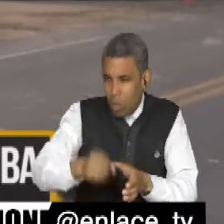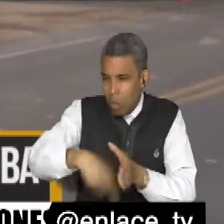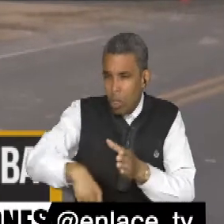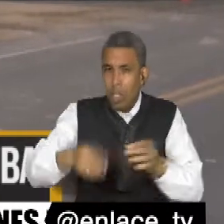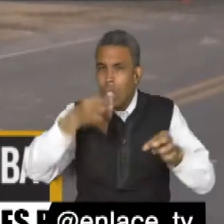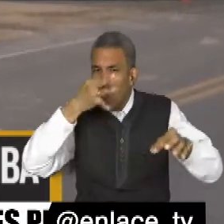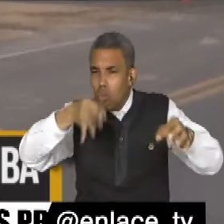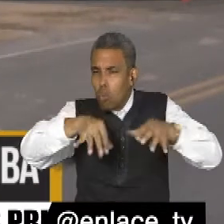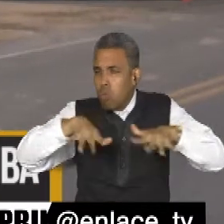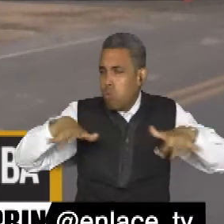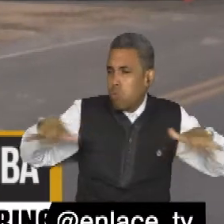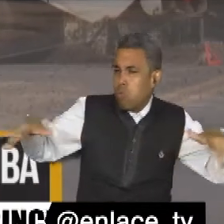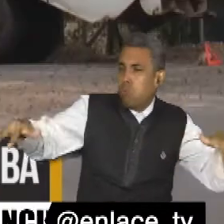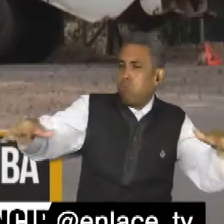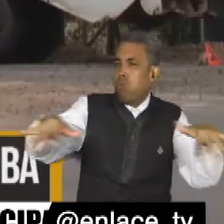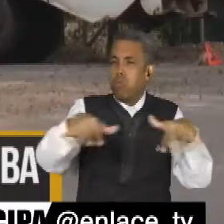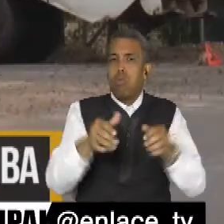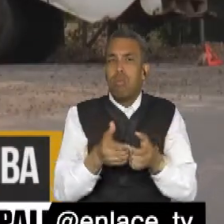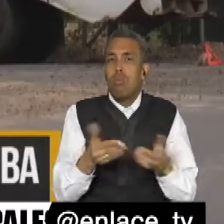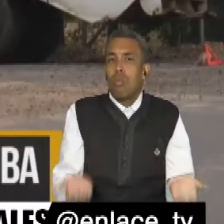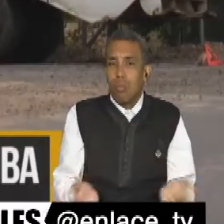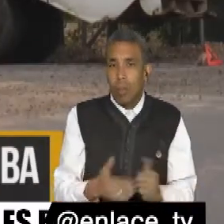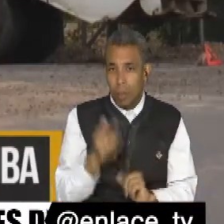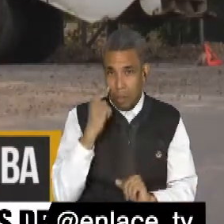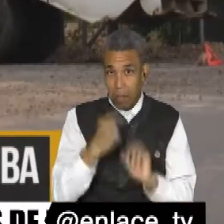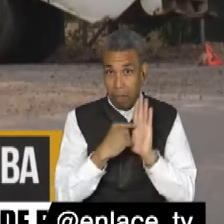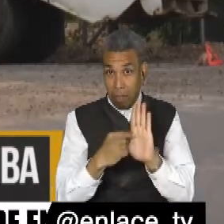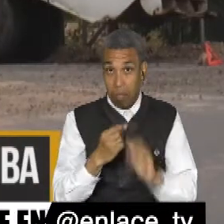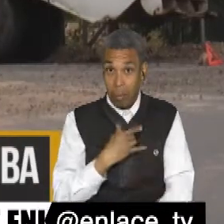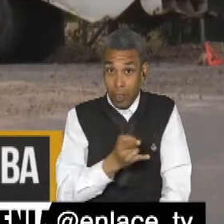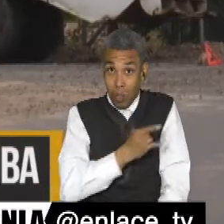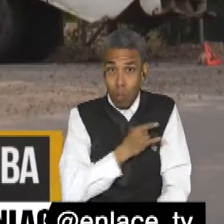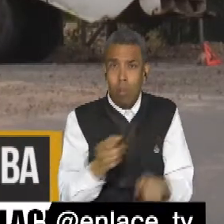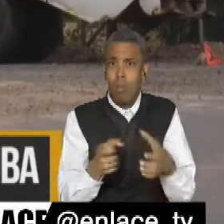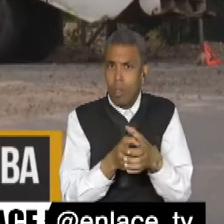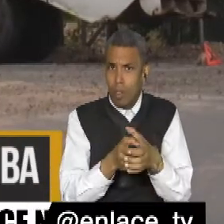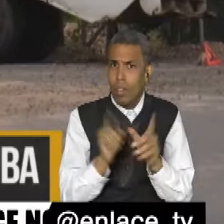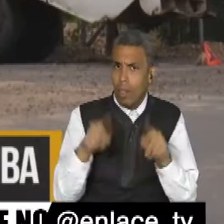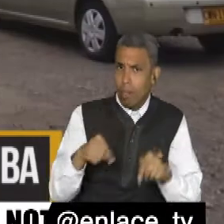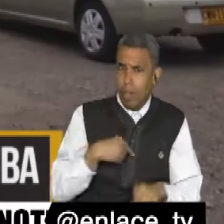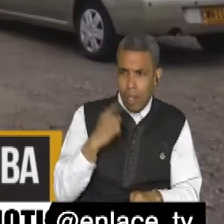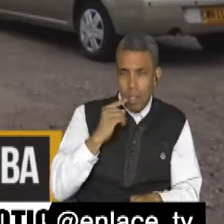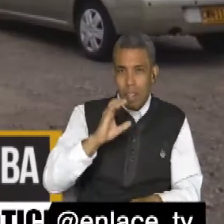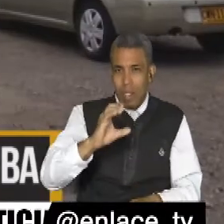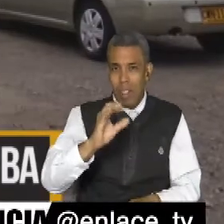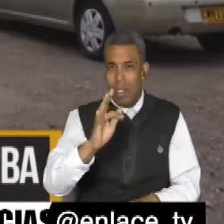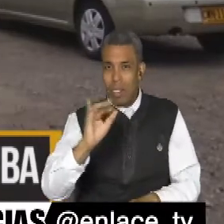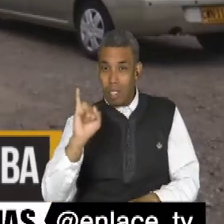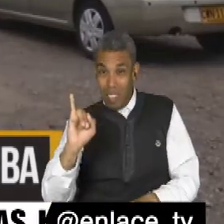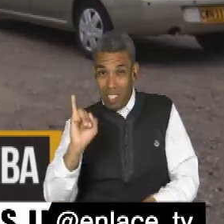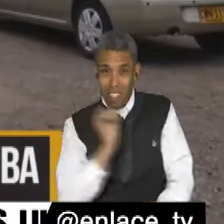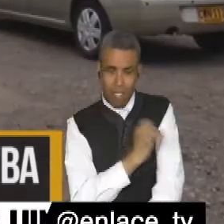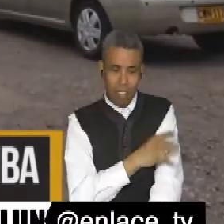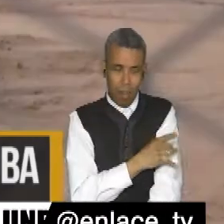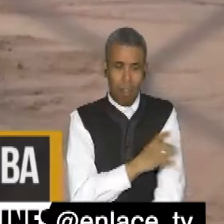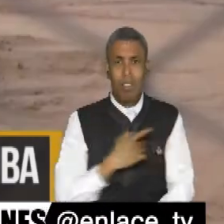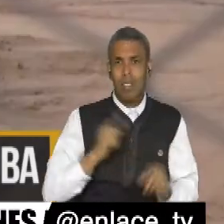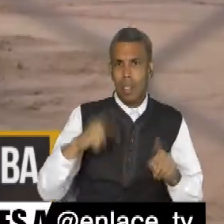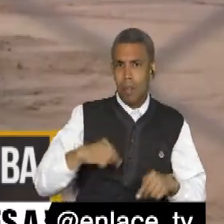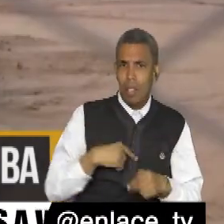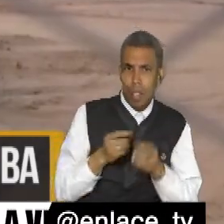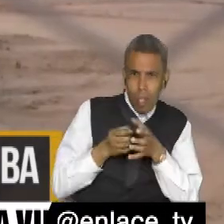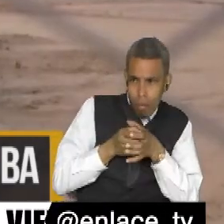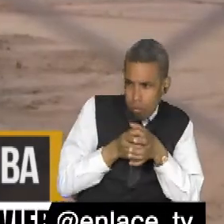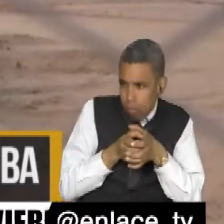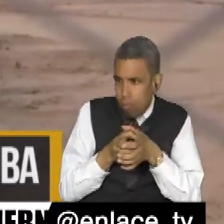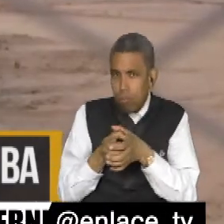área de sustracción. Una comisión de una prestigiosa universidad estuvo acompañando al CTI de la Fiscalía en el proceso adelantado, donde se analizó el